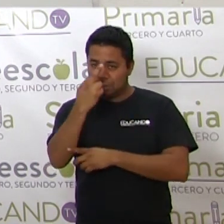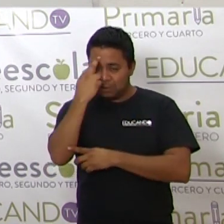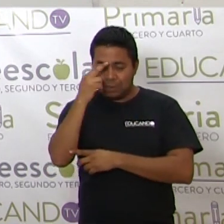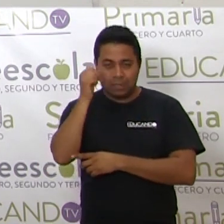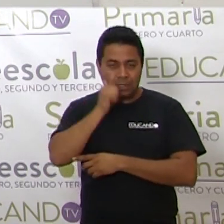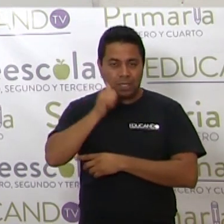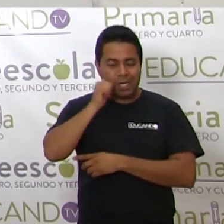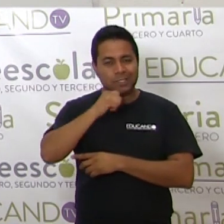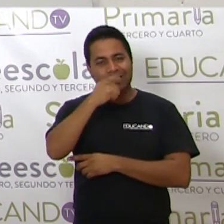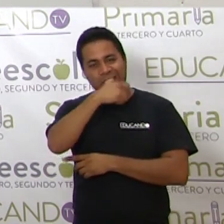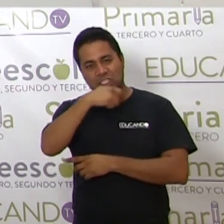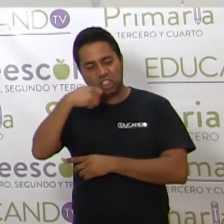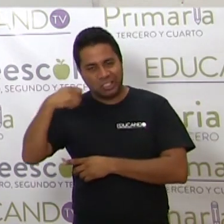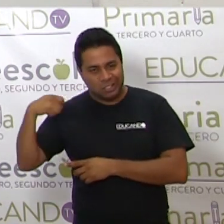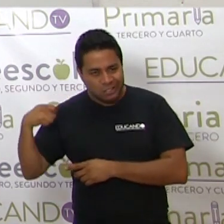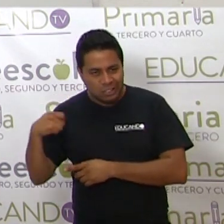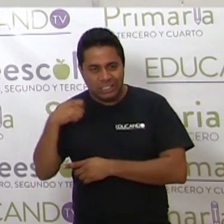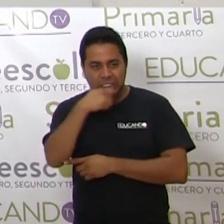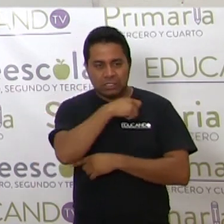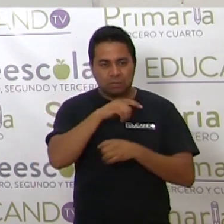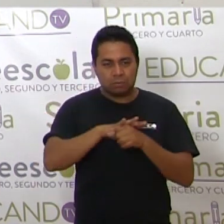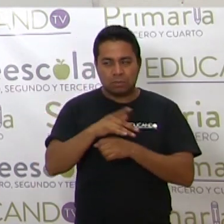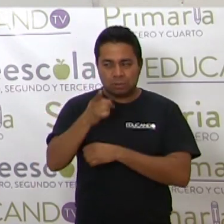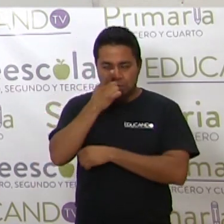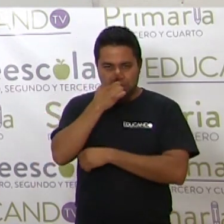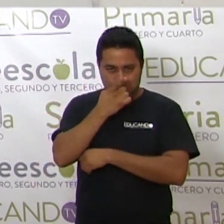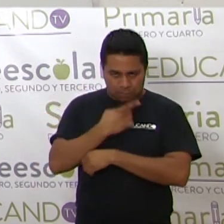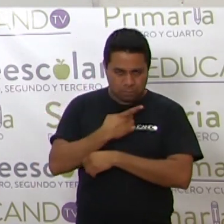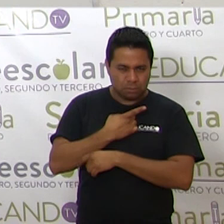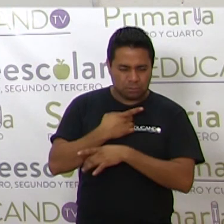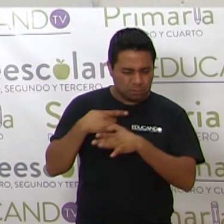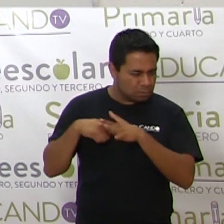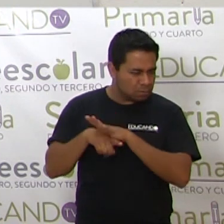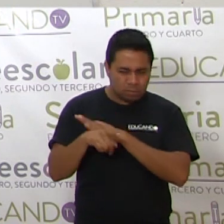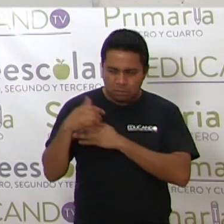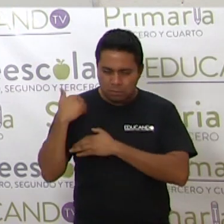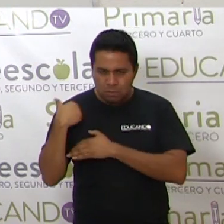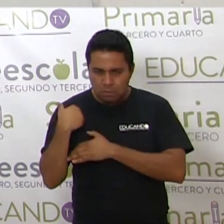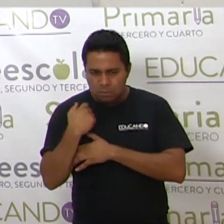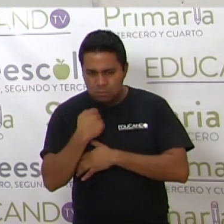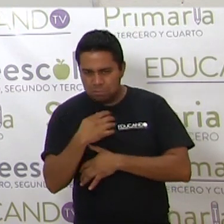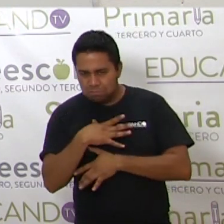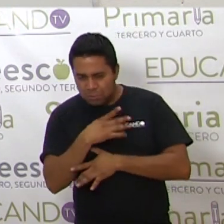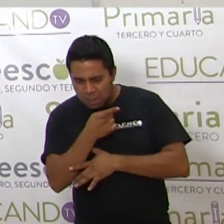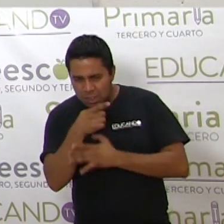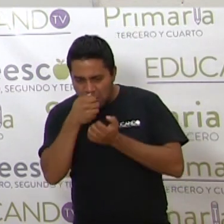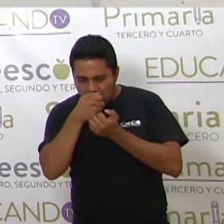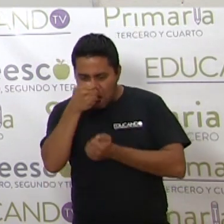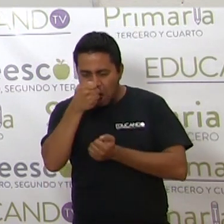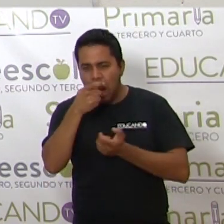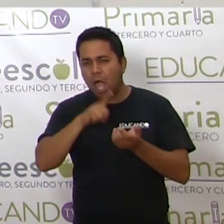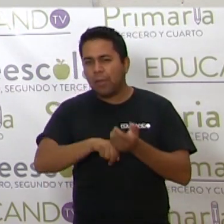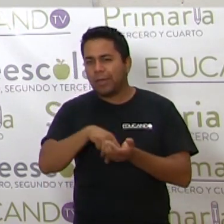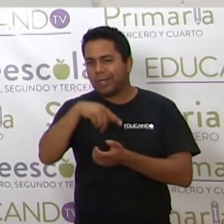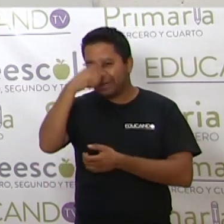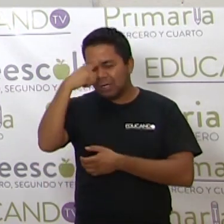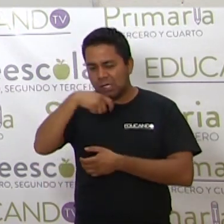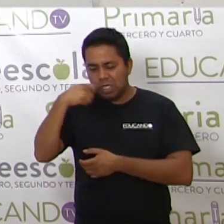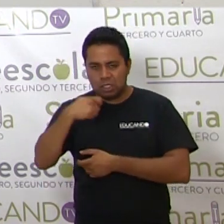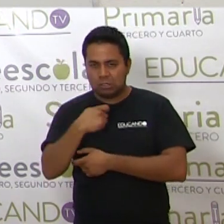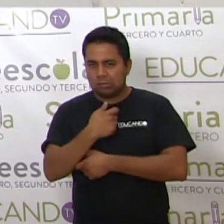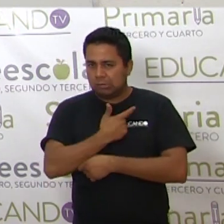cepillarte sus dientes porque aquí un pajarito me vino a decir que hay muchos problemas para ese cepillado de dientes